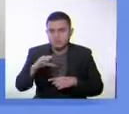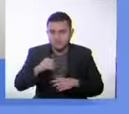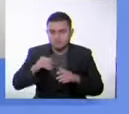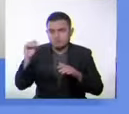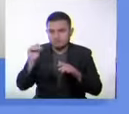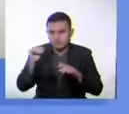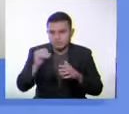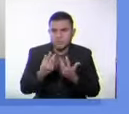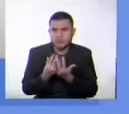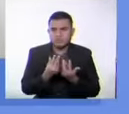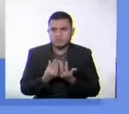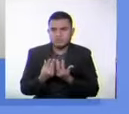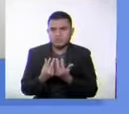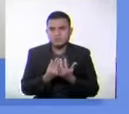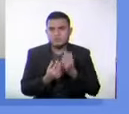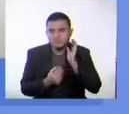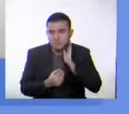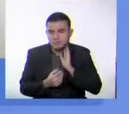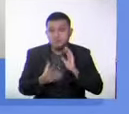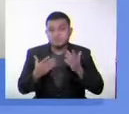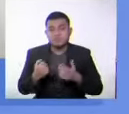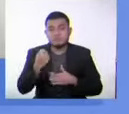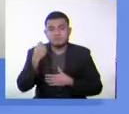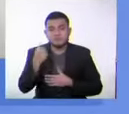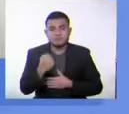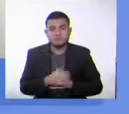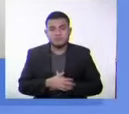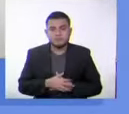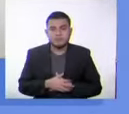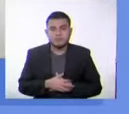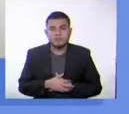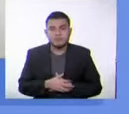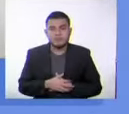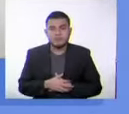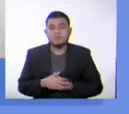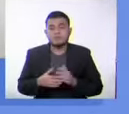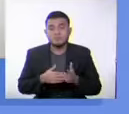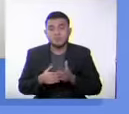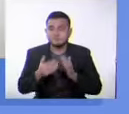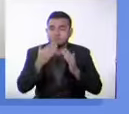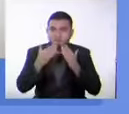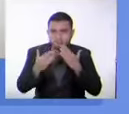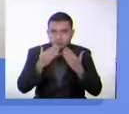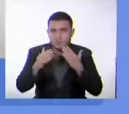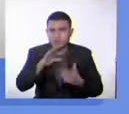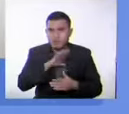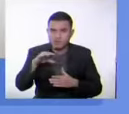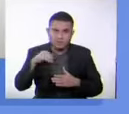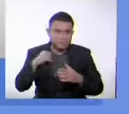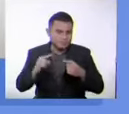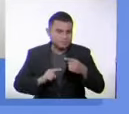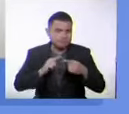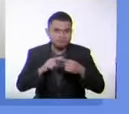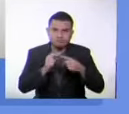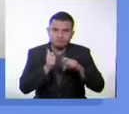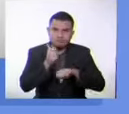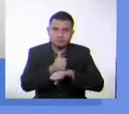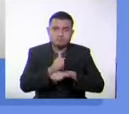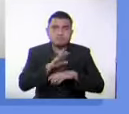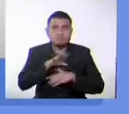la sociedad? Para ello es muy importante iniciar hablando que la familia es el pilar fundamental de la